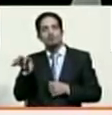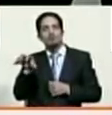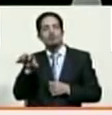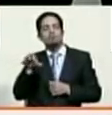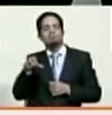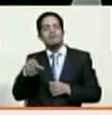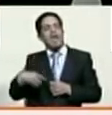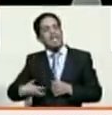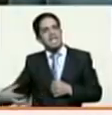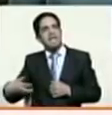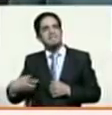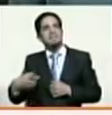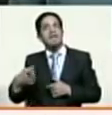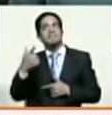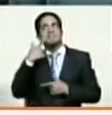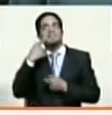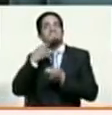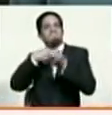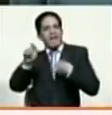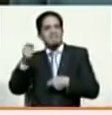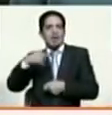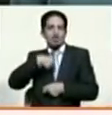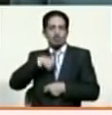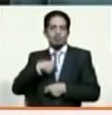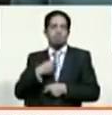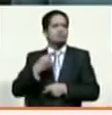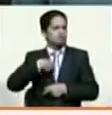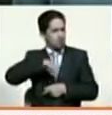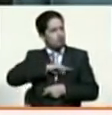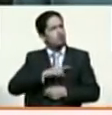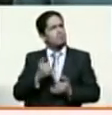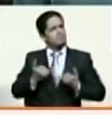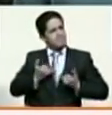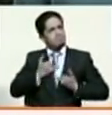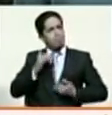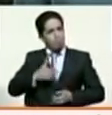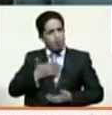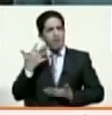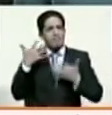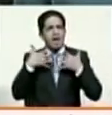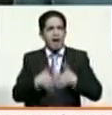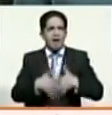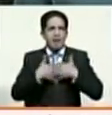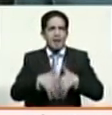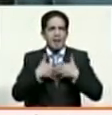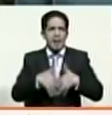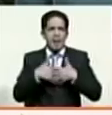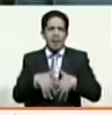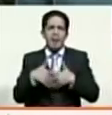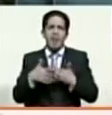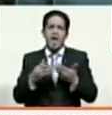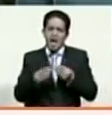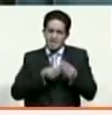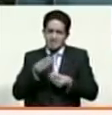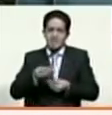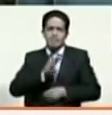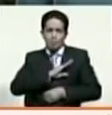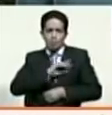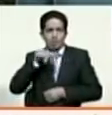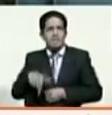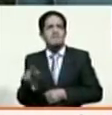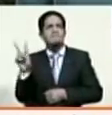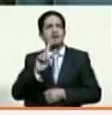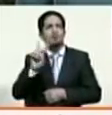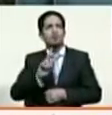devolver productos elaborados, cuando aquí tenemos la capacidad industrial instalada también para procesar